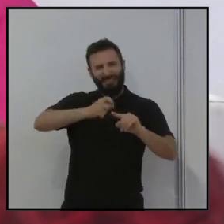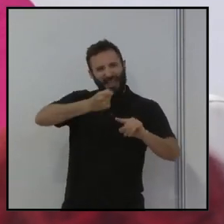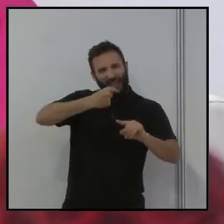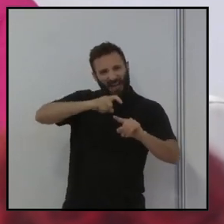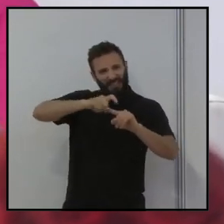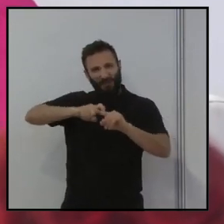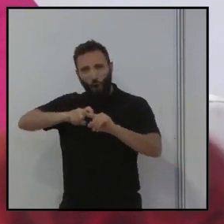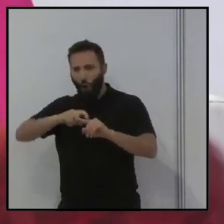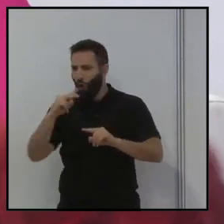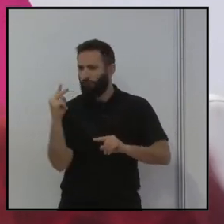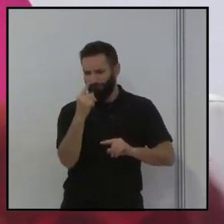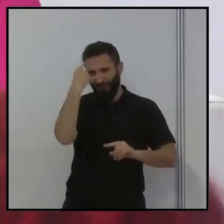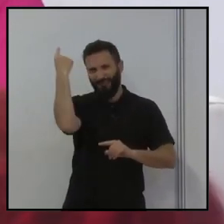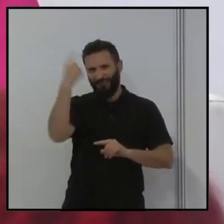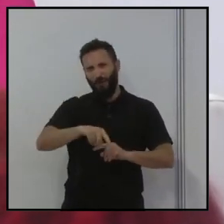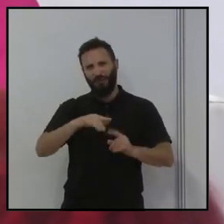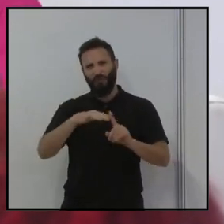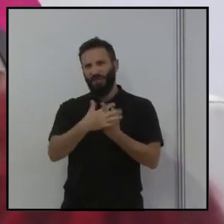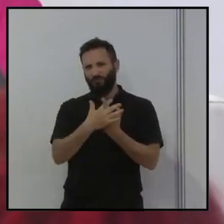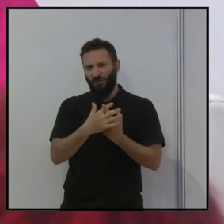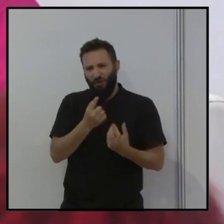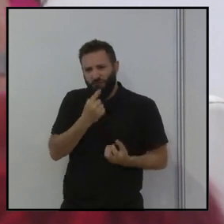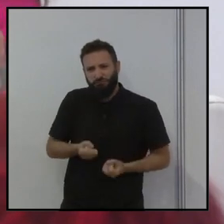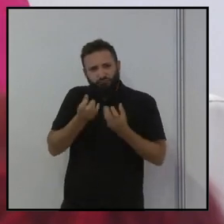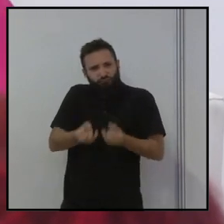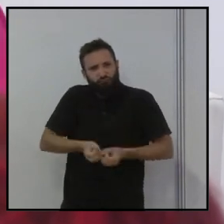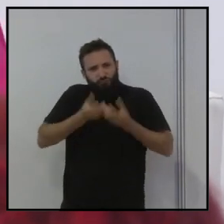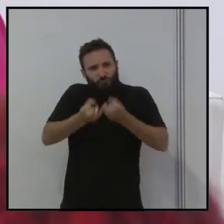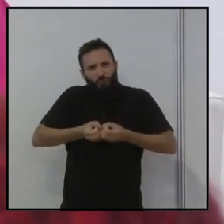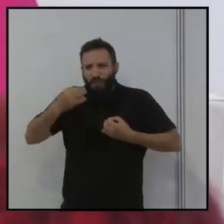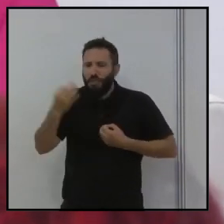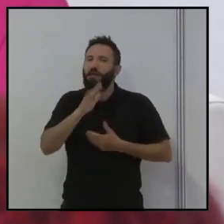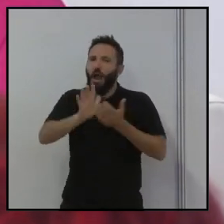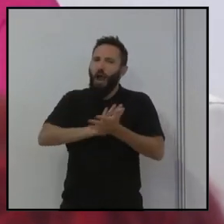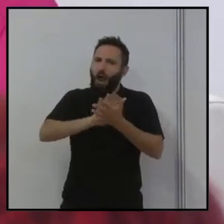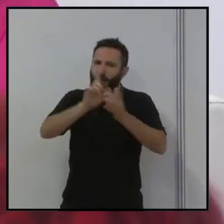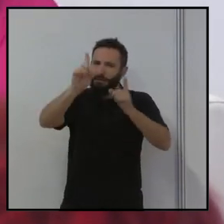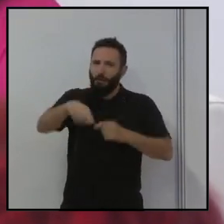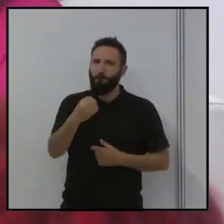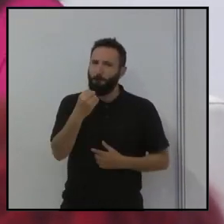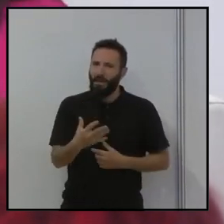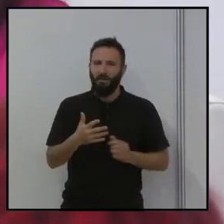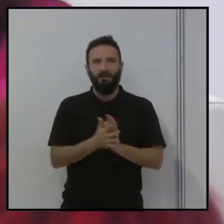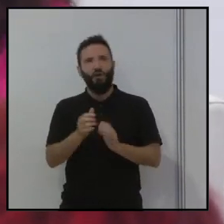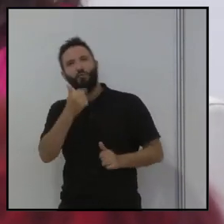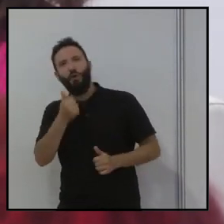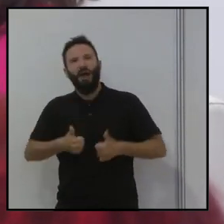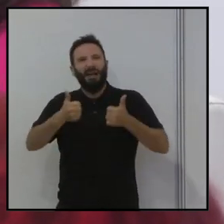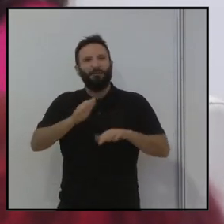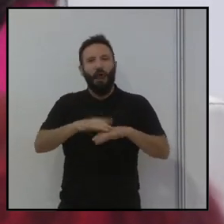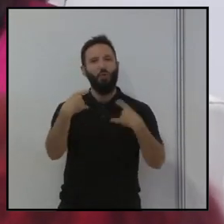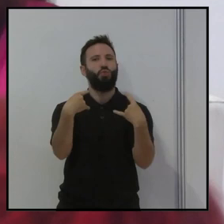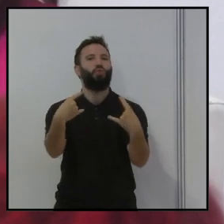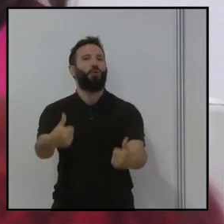psicólogos que se dedican a eso saben que eso es malo, o sea que no, hay que hablar de ello, hay que hablar bien, no de una manera morbosa, no dar